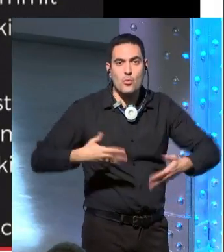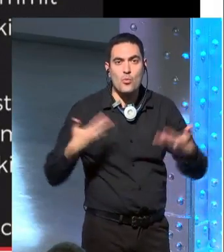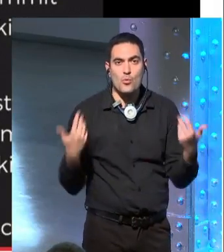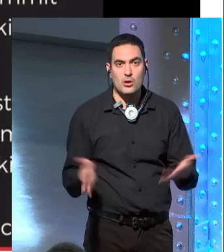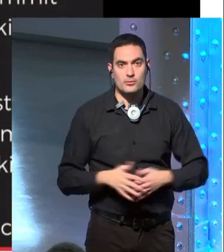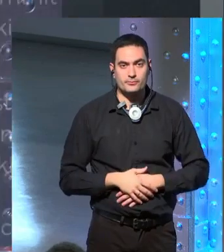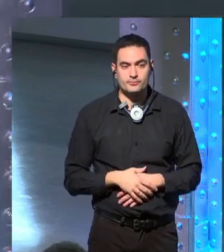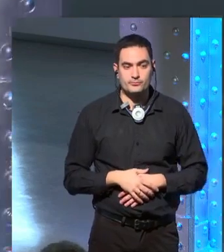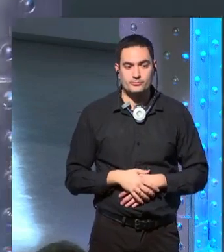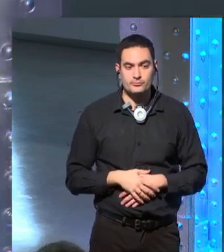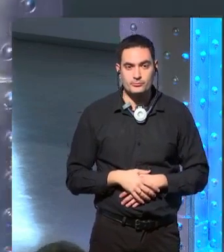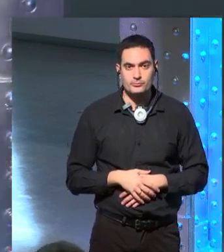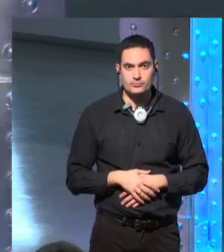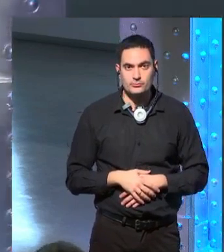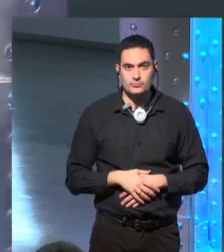que